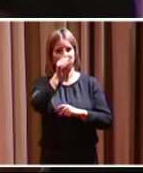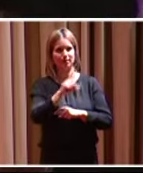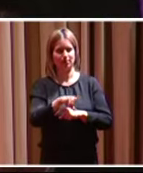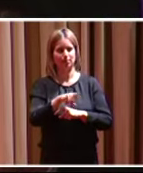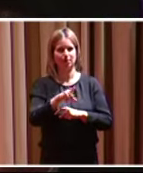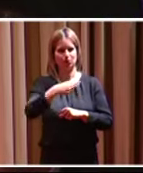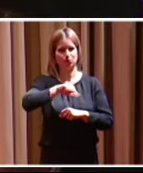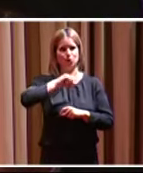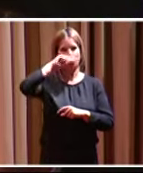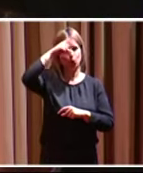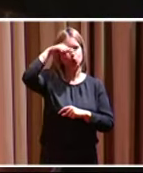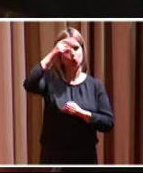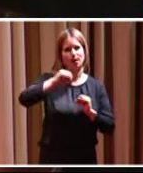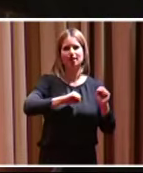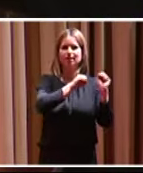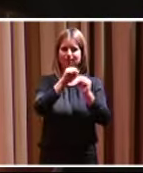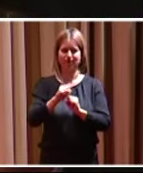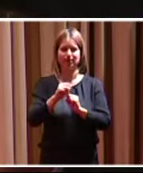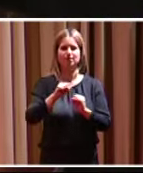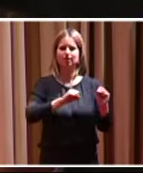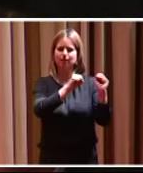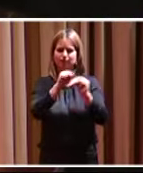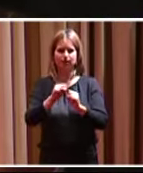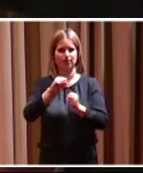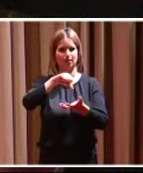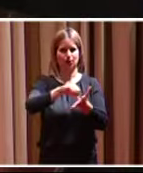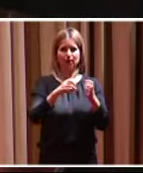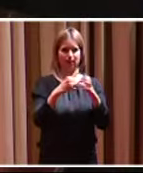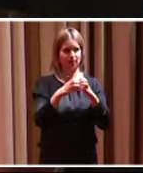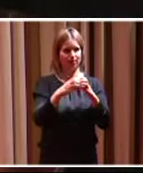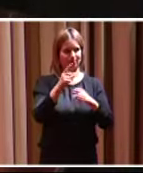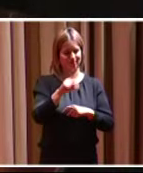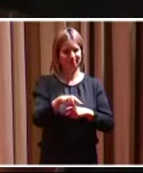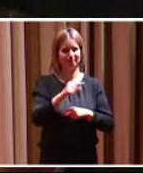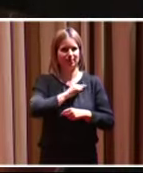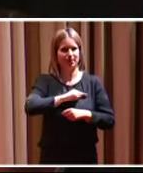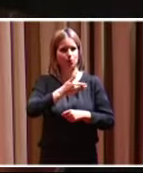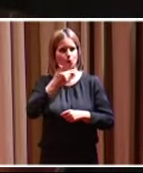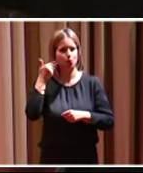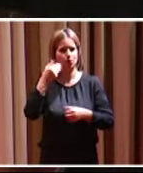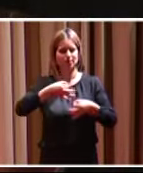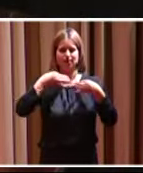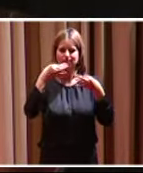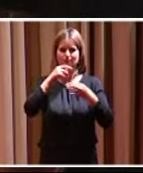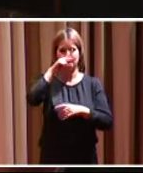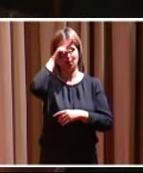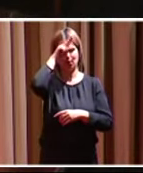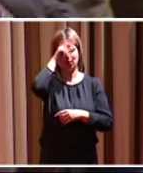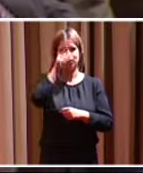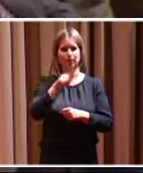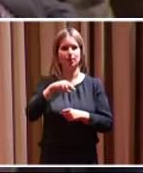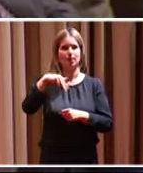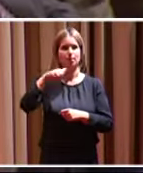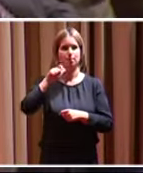también de nuestra cultura, de la cultura de nuestra ciudad, de la que te muestras orgullosa y preocupada siempre.